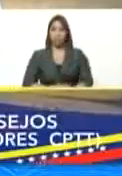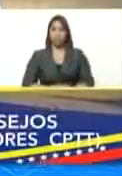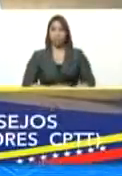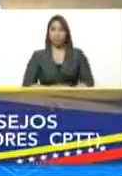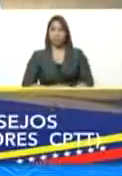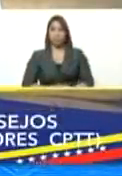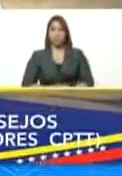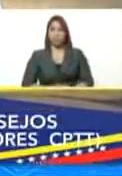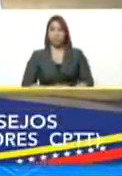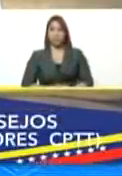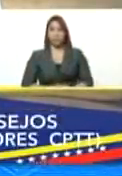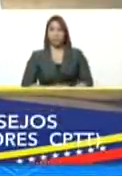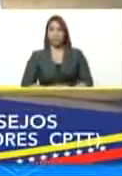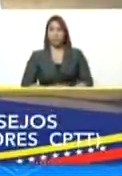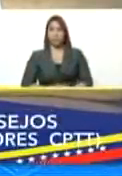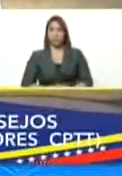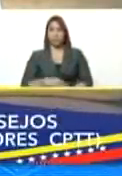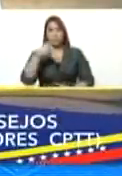Correcto.